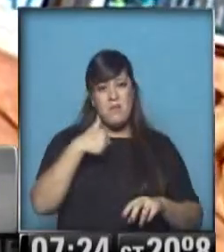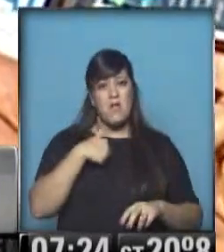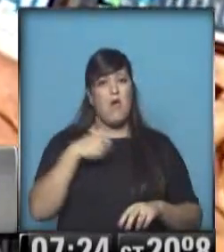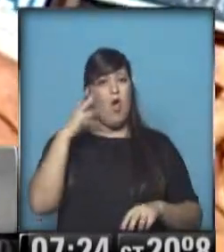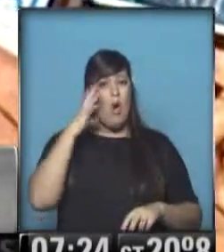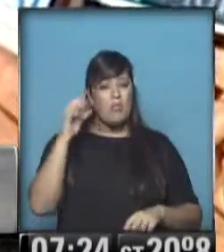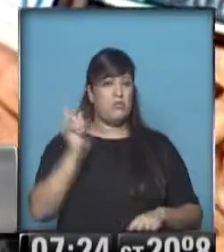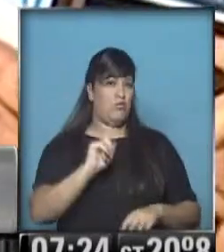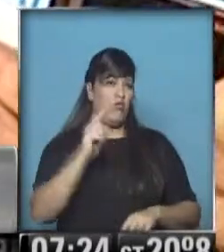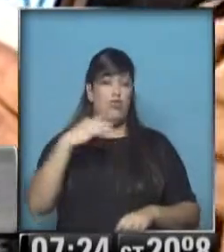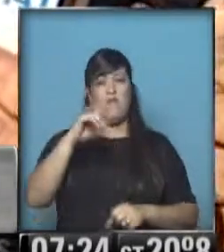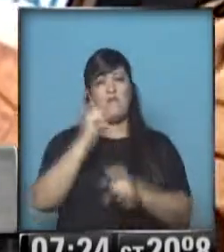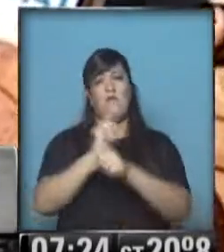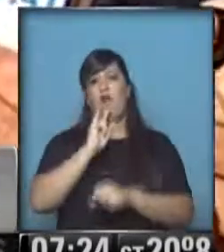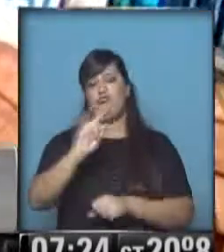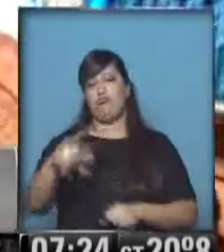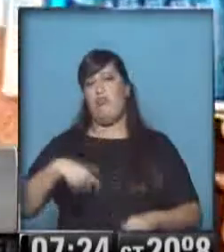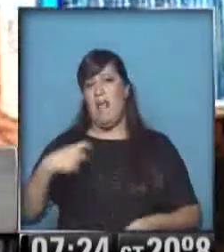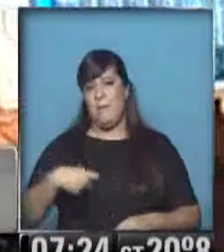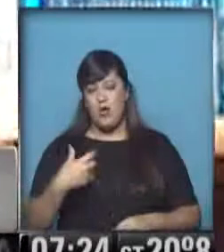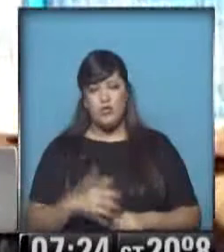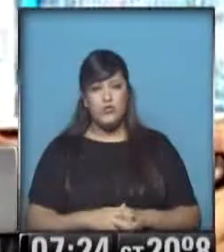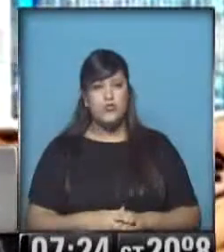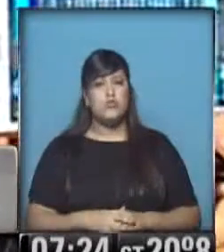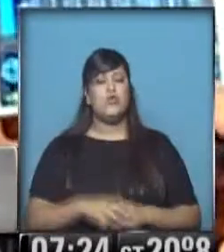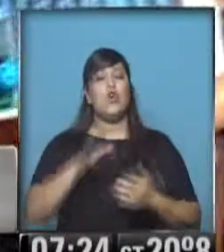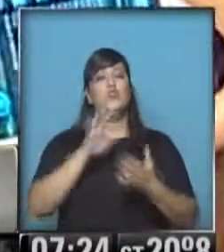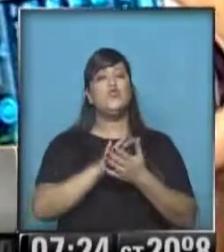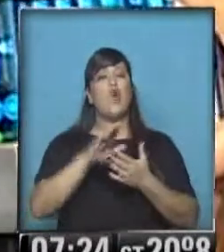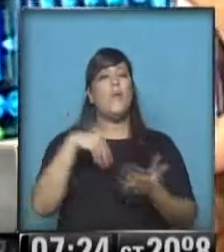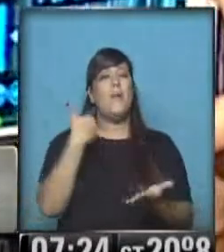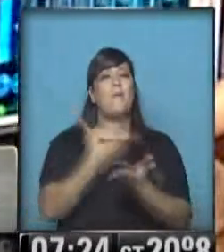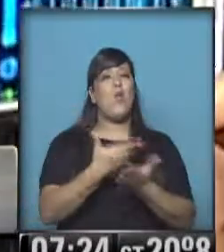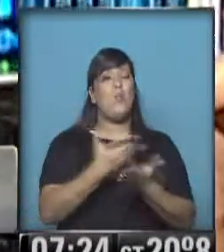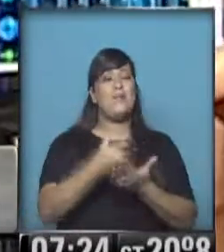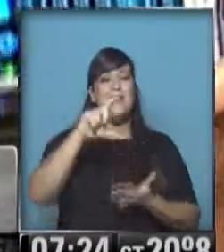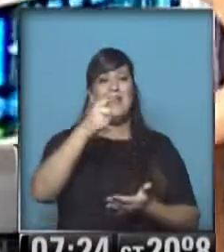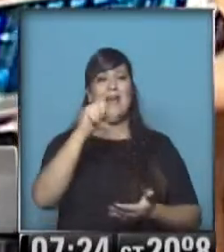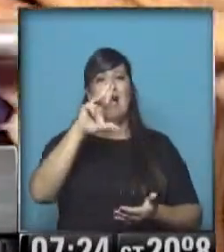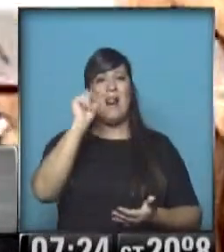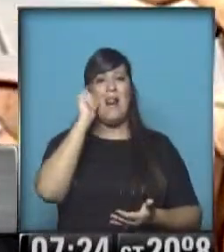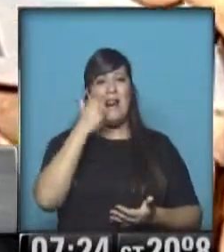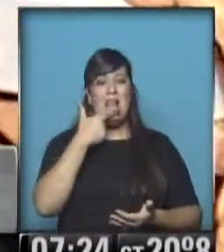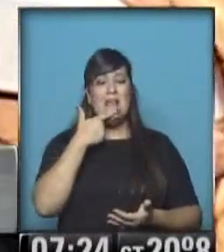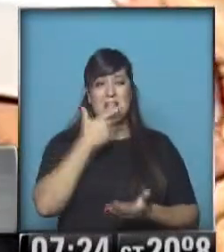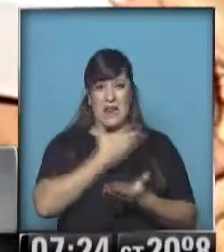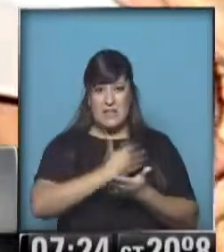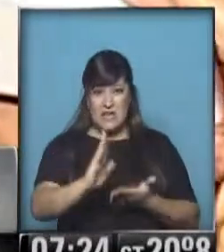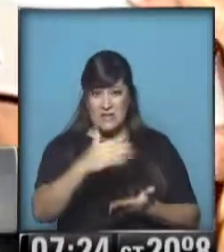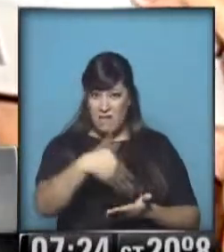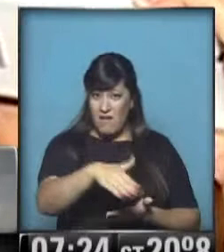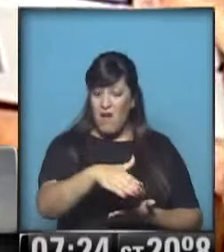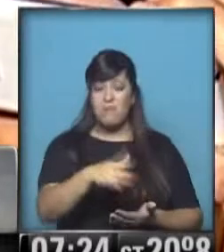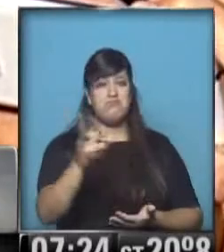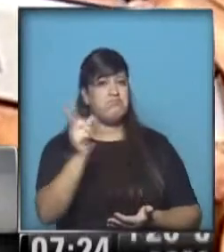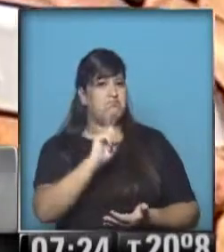opinable, que tiene que trabajar a los gremios. ¿El pliego de Carles marcha a ser rechazado en el Congreso? No, ¿usted qué información tiene? No tengo ninguna información al respecto. Se